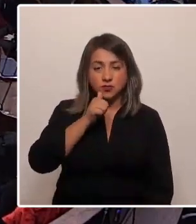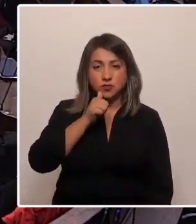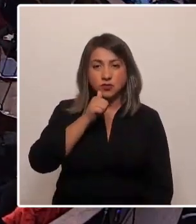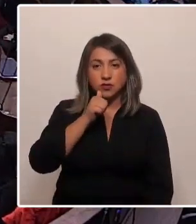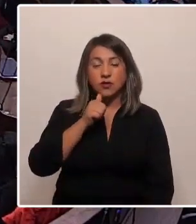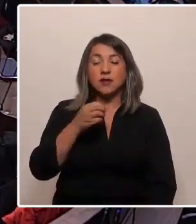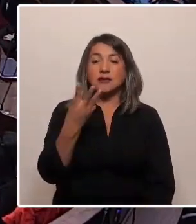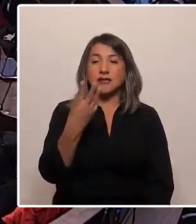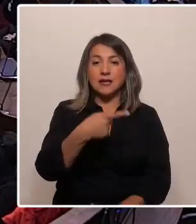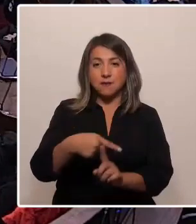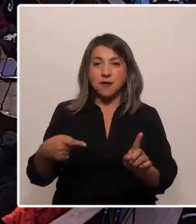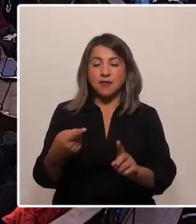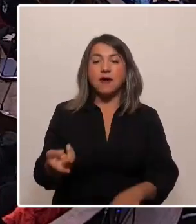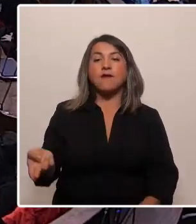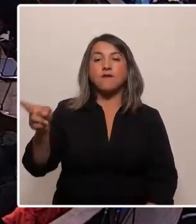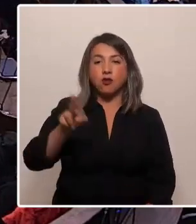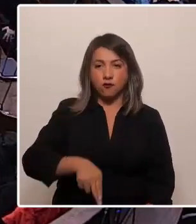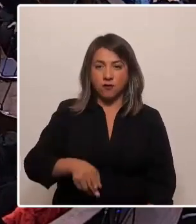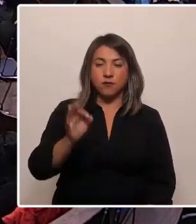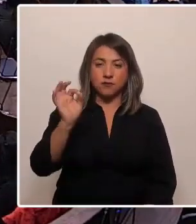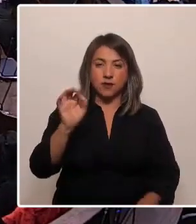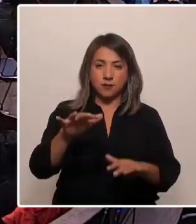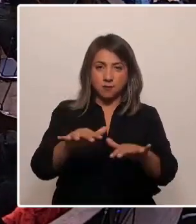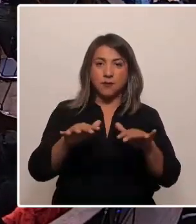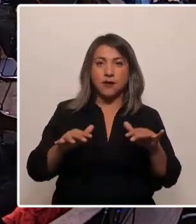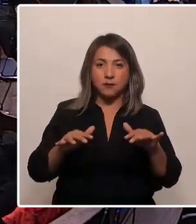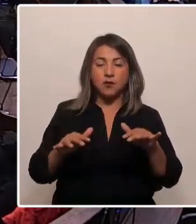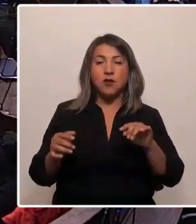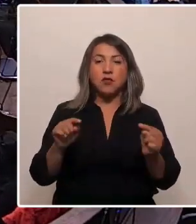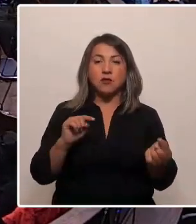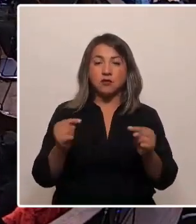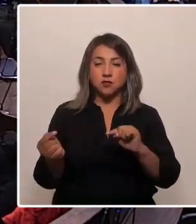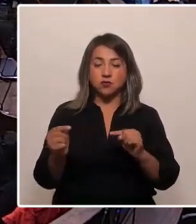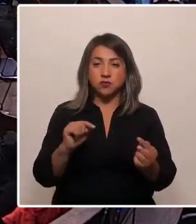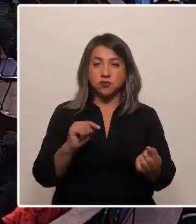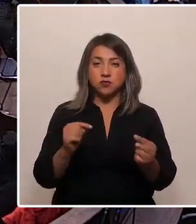las 15:30 retomamos la discusión